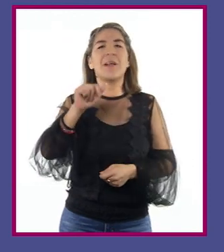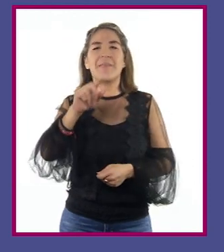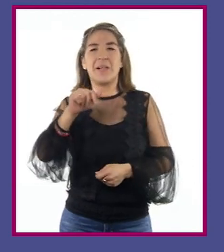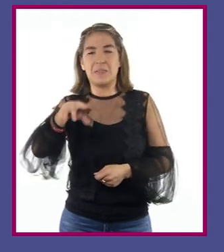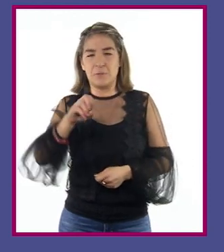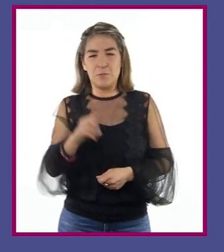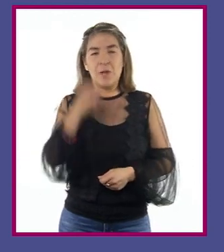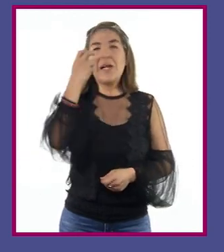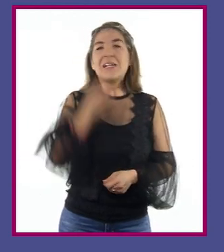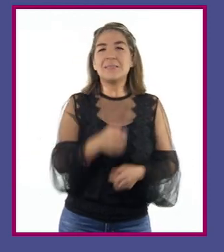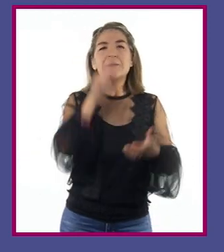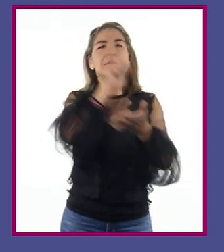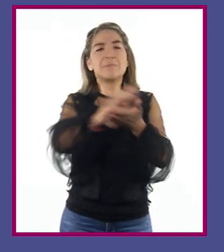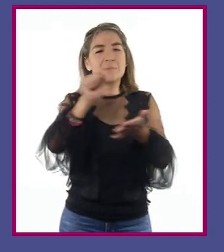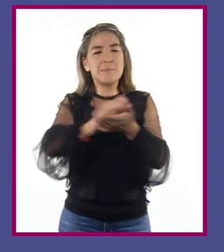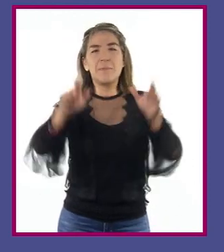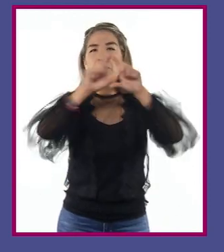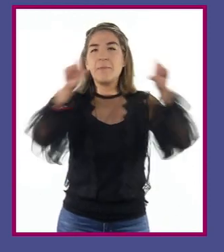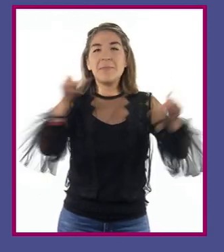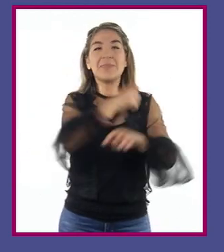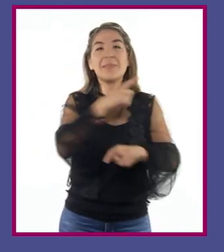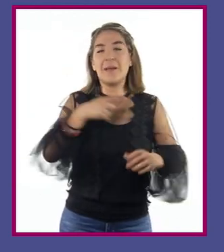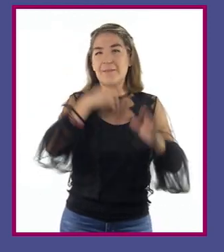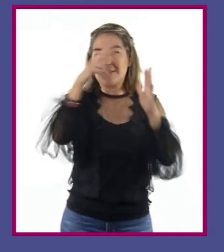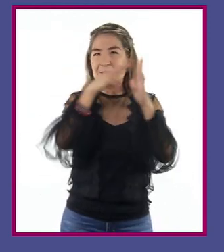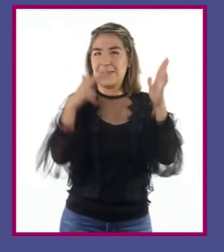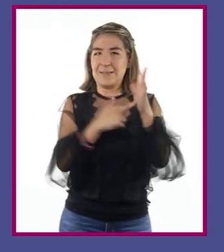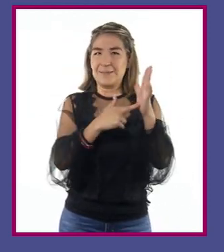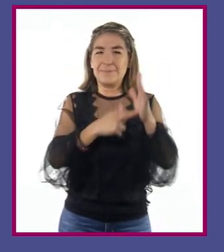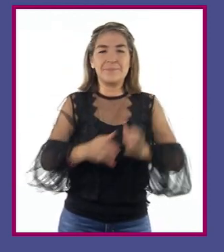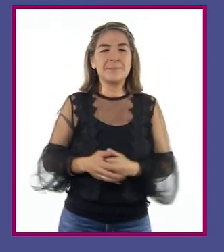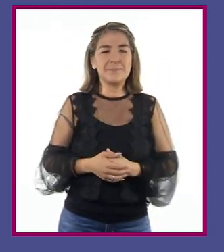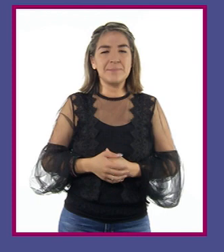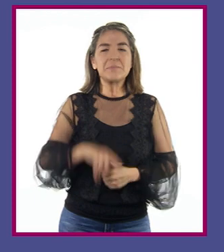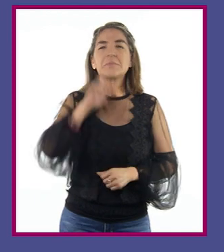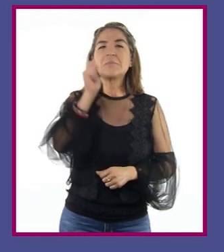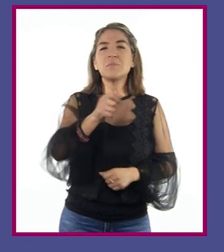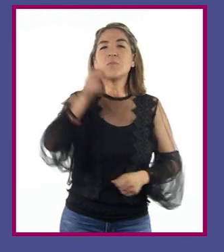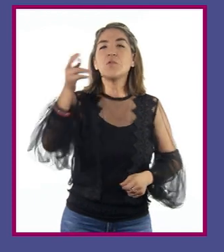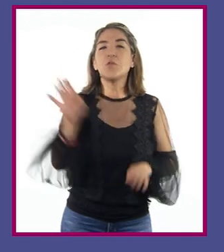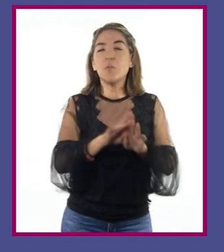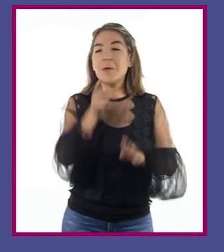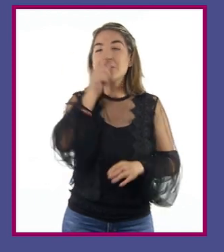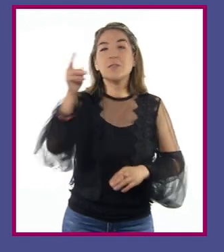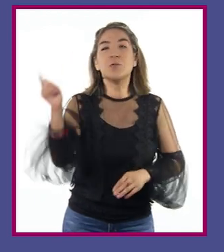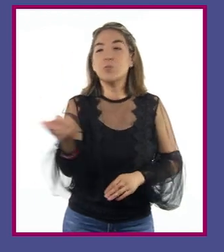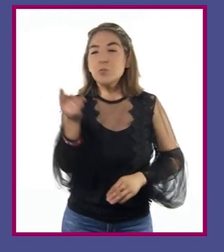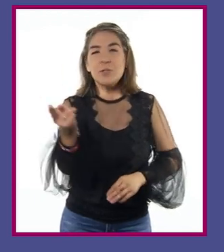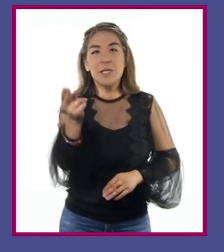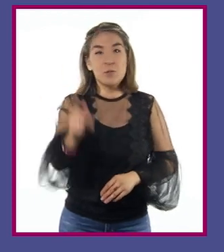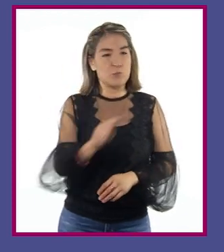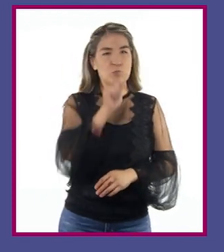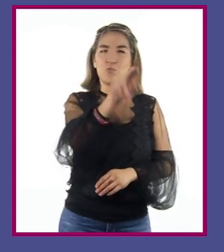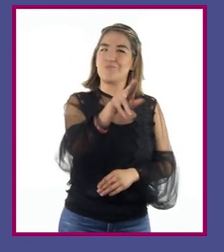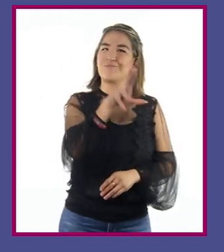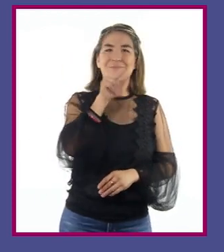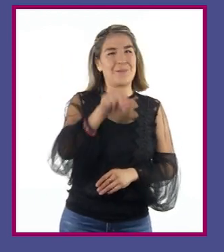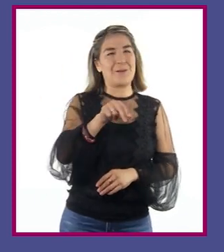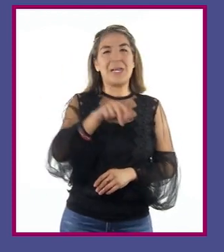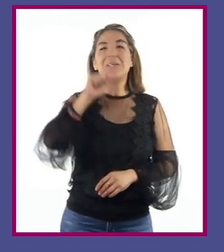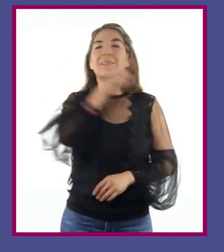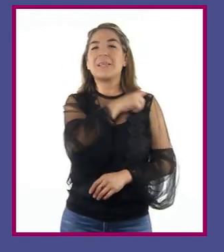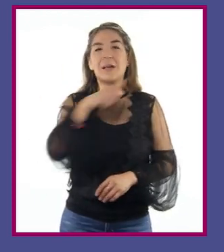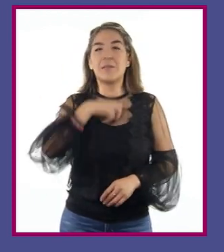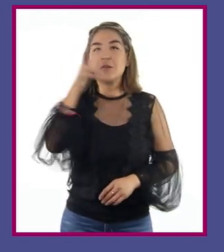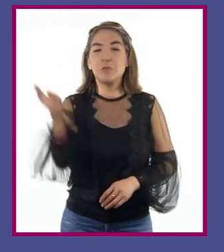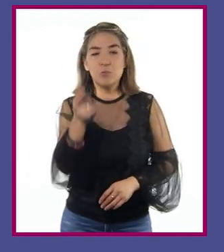Referente a la redacción, toma en cuenta las siguientes reglas básicas. Referirse de usted y no de tú. Por ejemplo, es recomendable